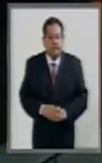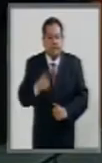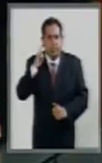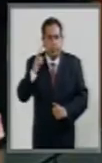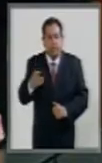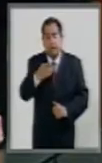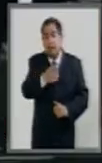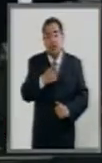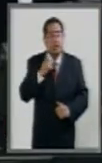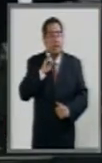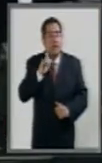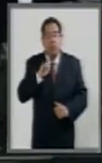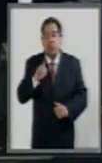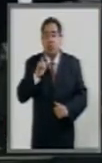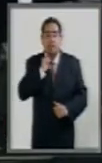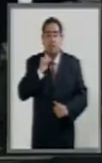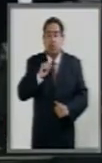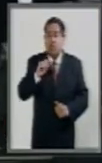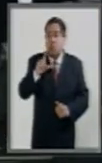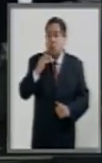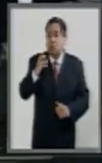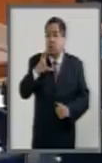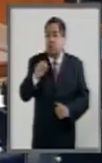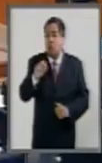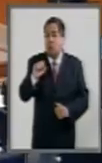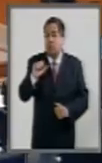El escaño de la senadora Lucero Saldaña Pérez.